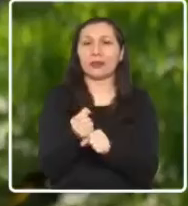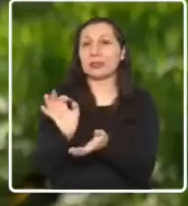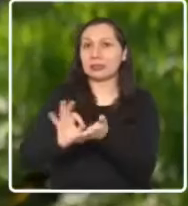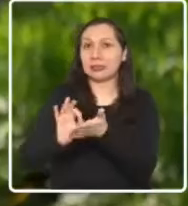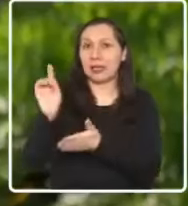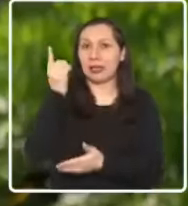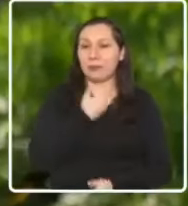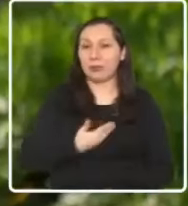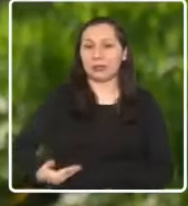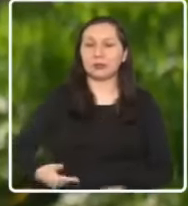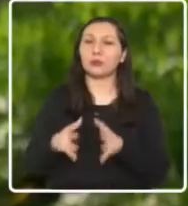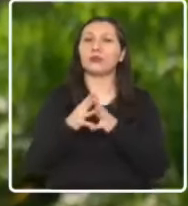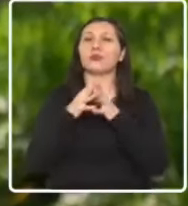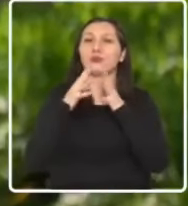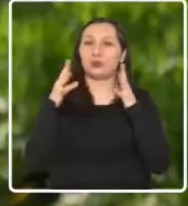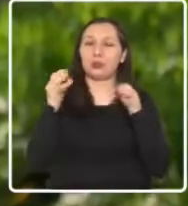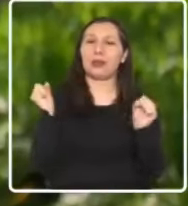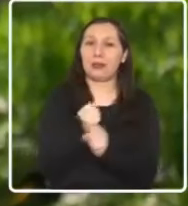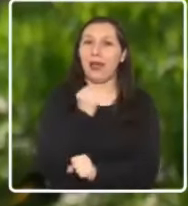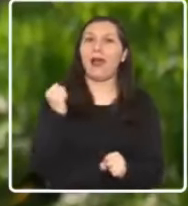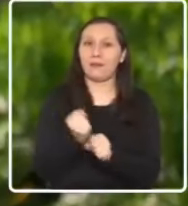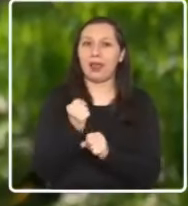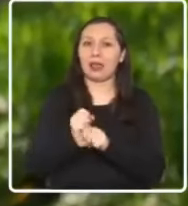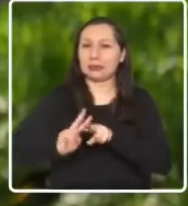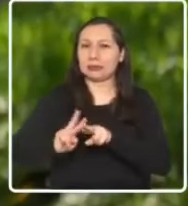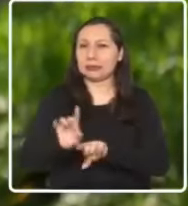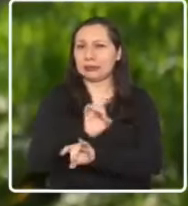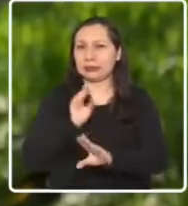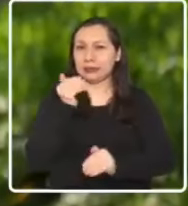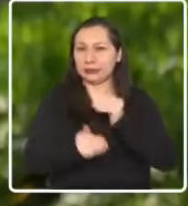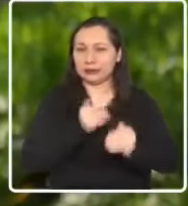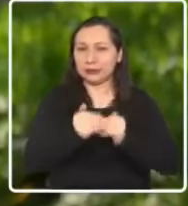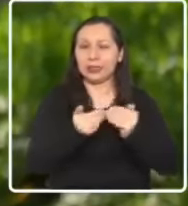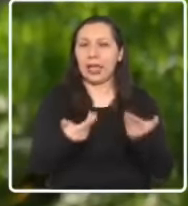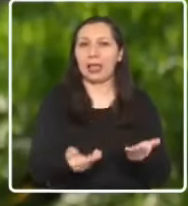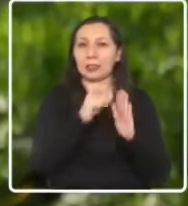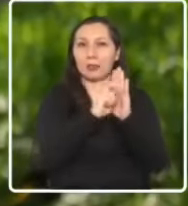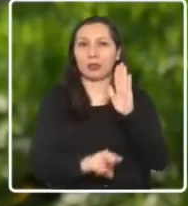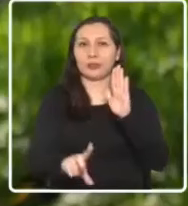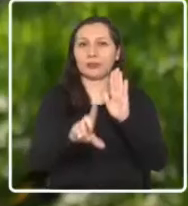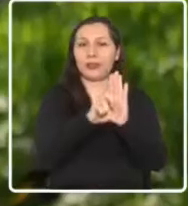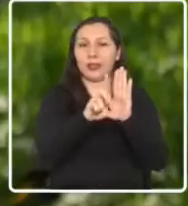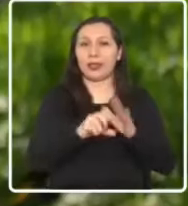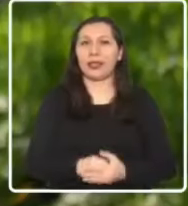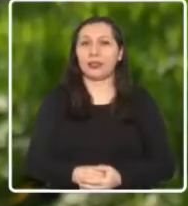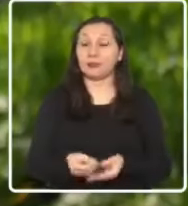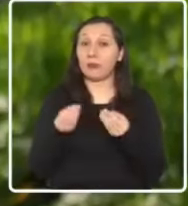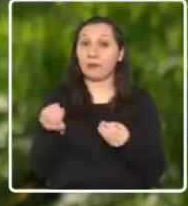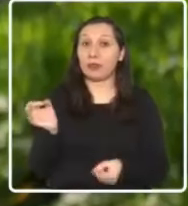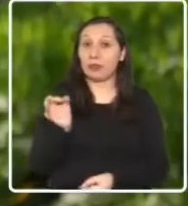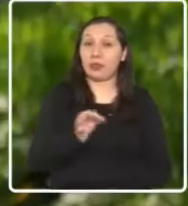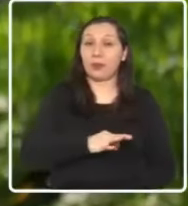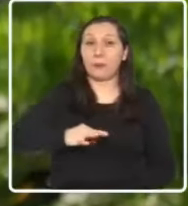Express por el tremendo trabajo que se realizó para poder sacar adelante este proyecto de ley. Y como bien dijo